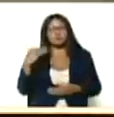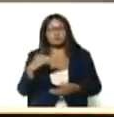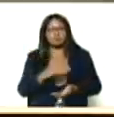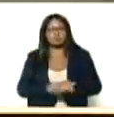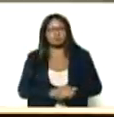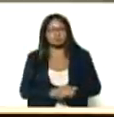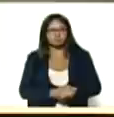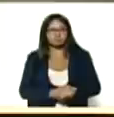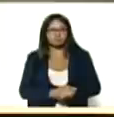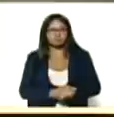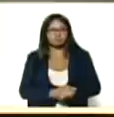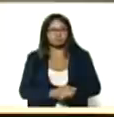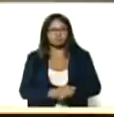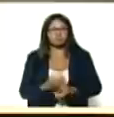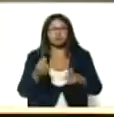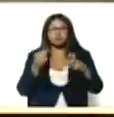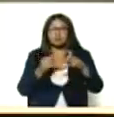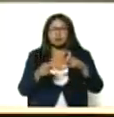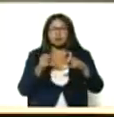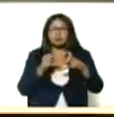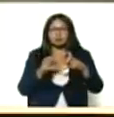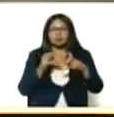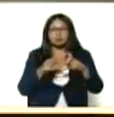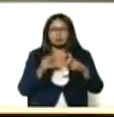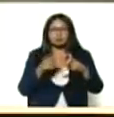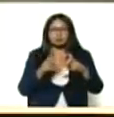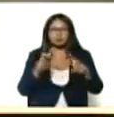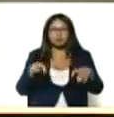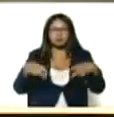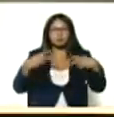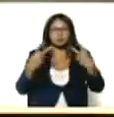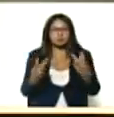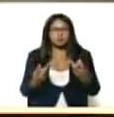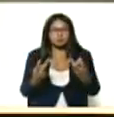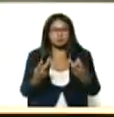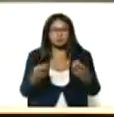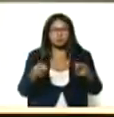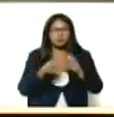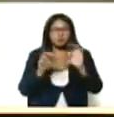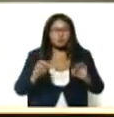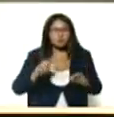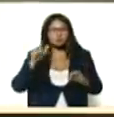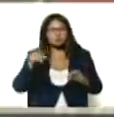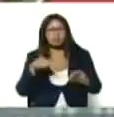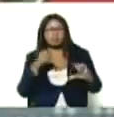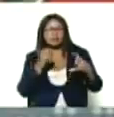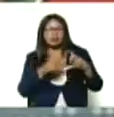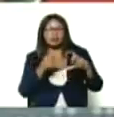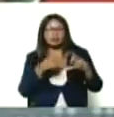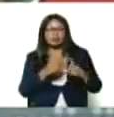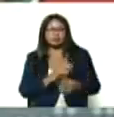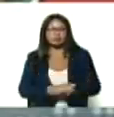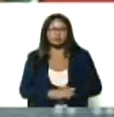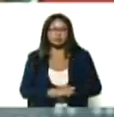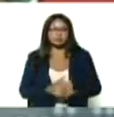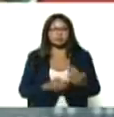de carnetización, de actualización de la carnetización de los más